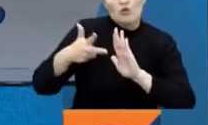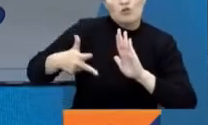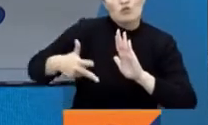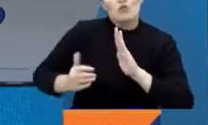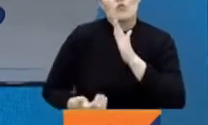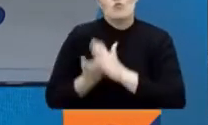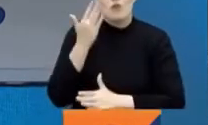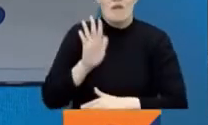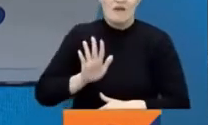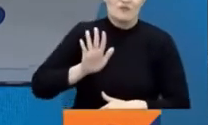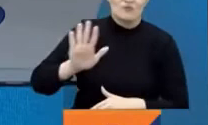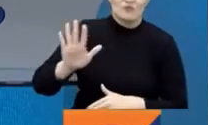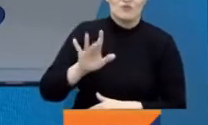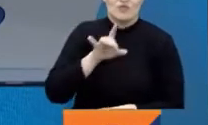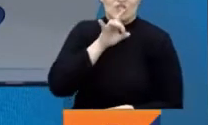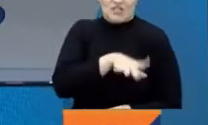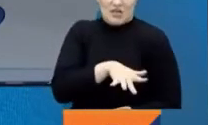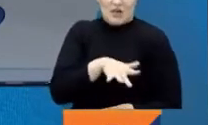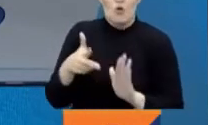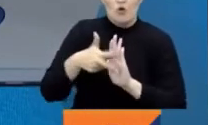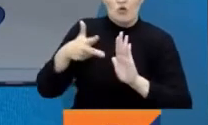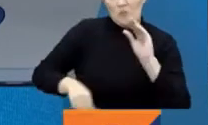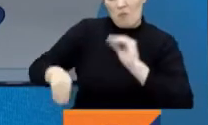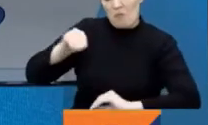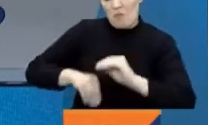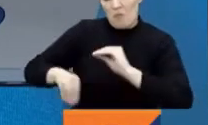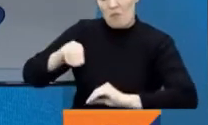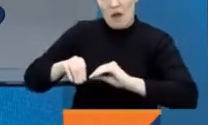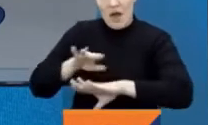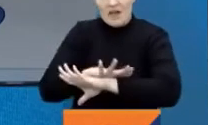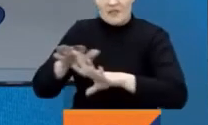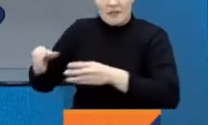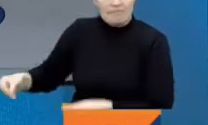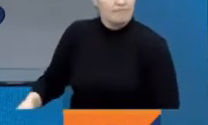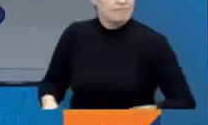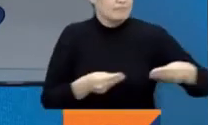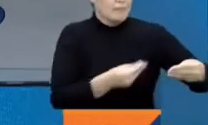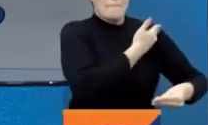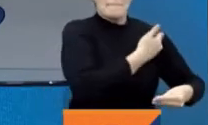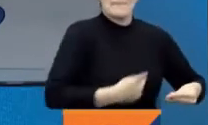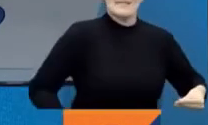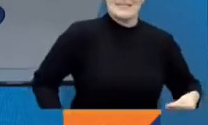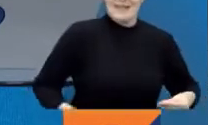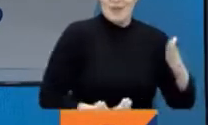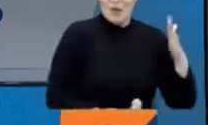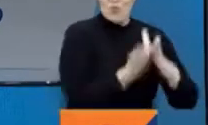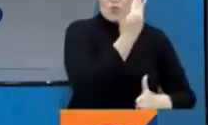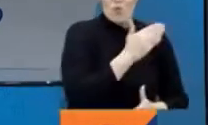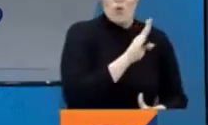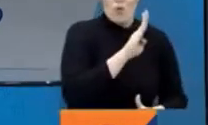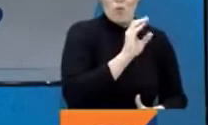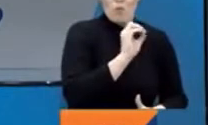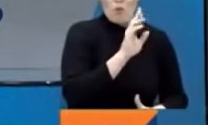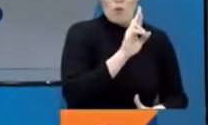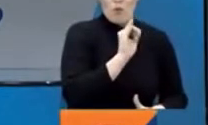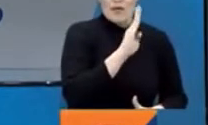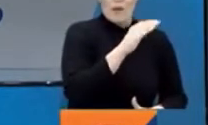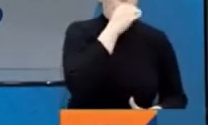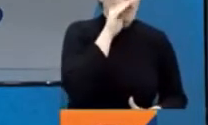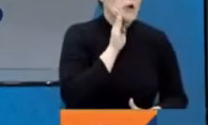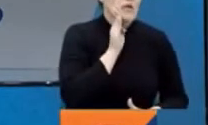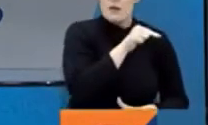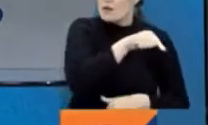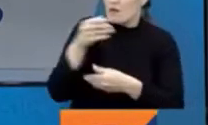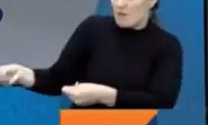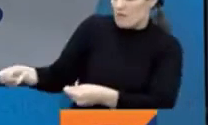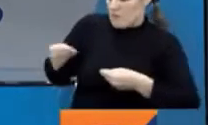texto de la nueva Constitución, el presidente Gabriel Boric recibió la propuesta como acto simbólico. Mientras tanto, el panorama para la votación